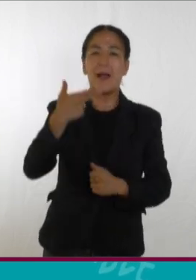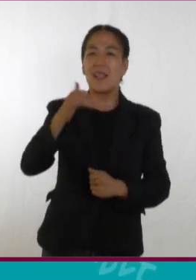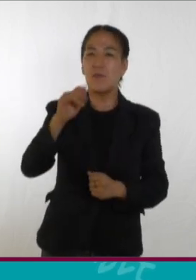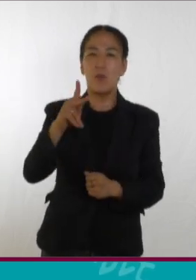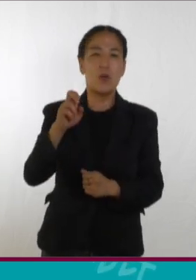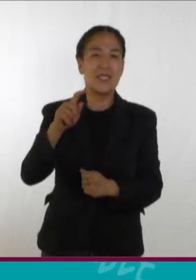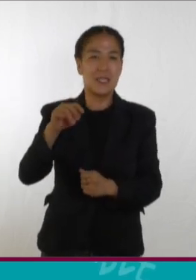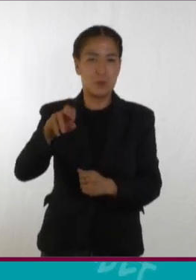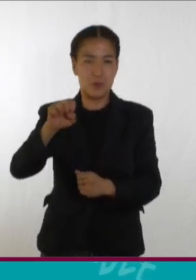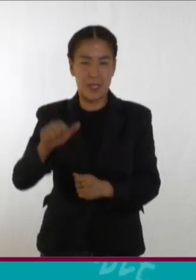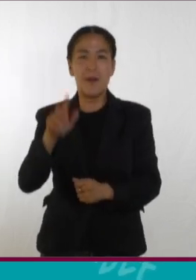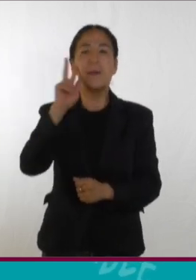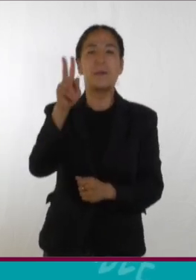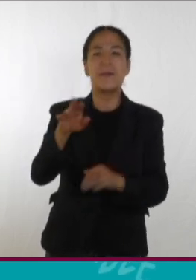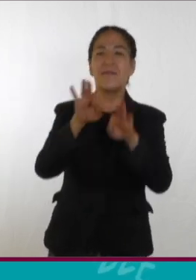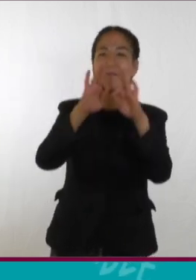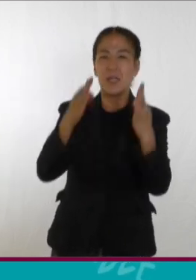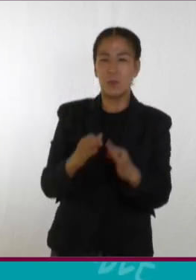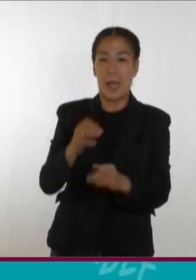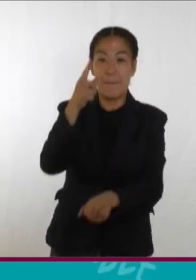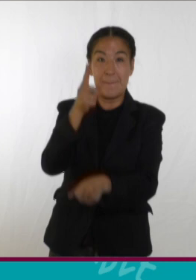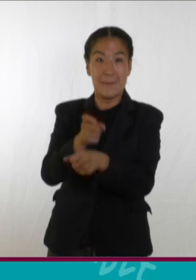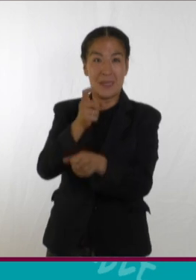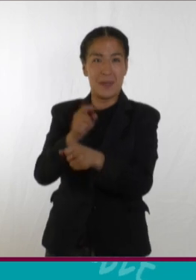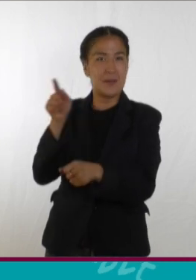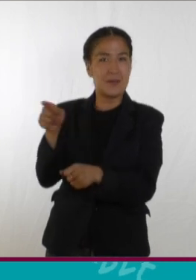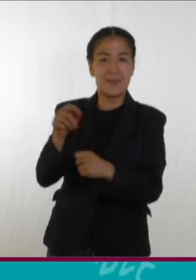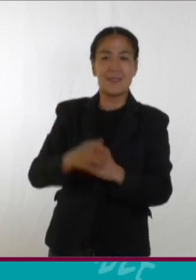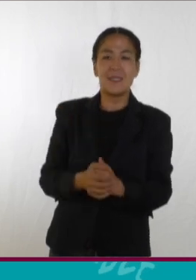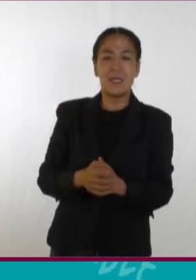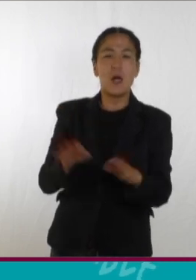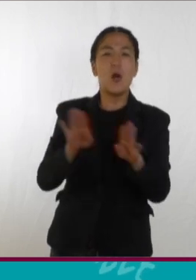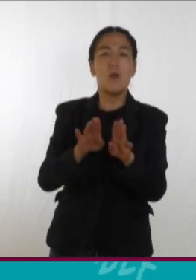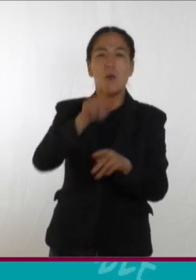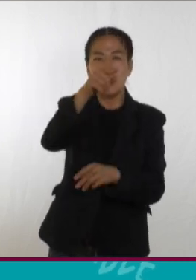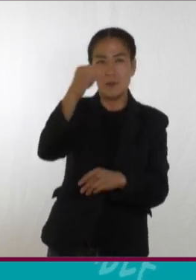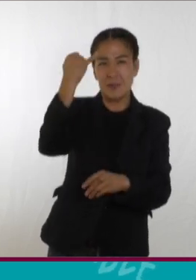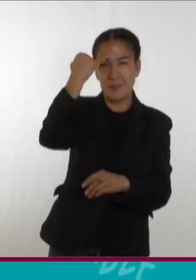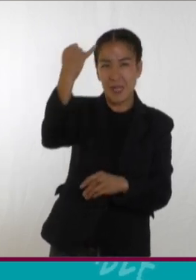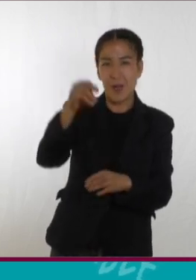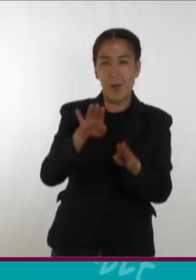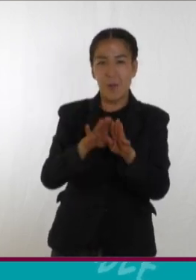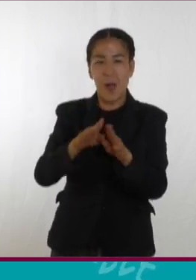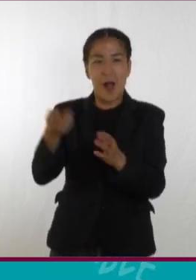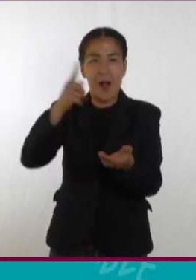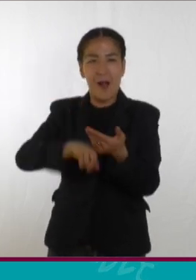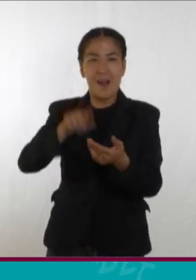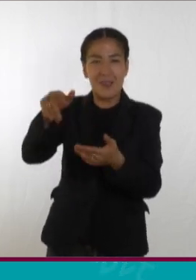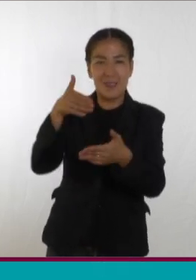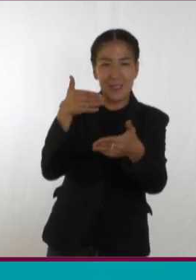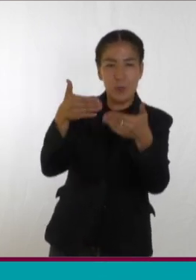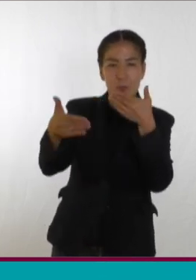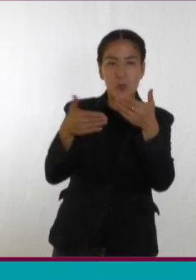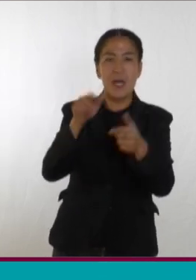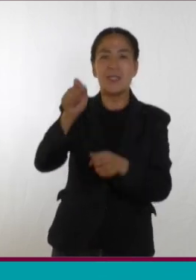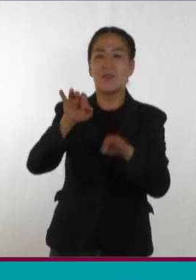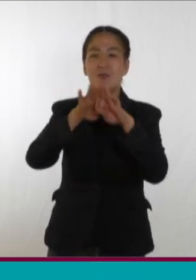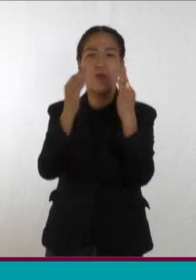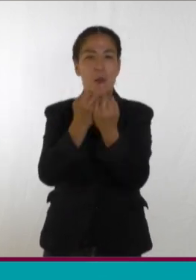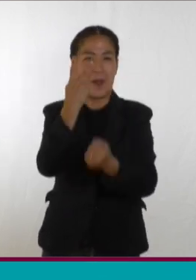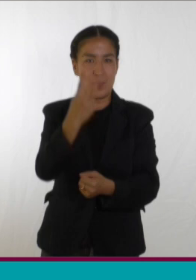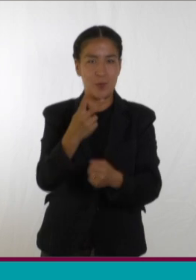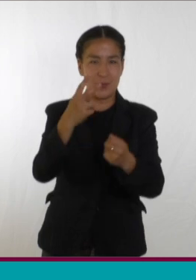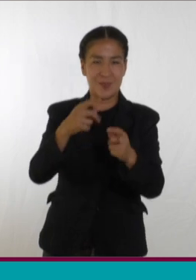recta. Concentrémonos en las pendientes de ambas figuras. En la primera, la que crea una ilusión, ya sabemos que tiene